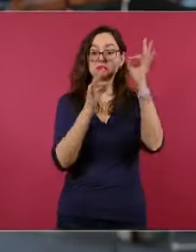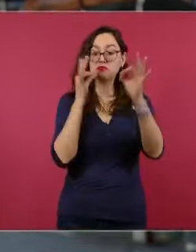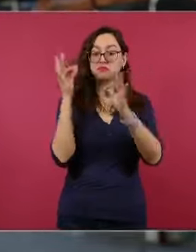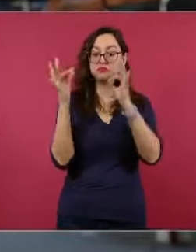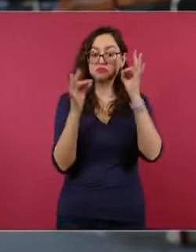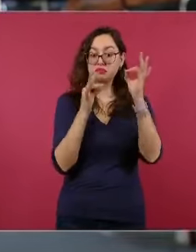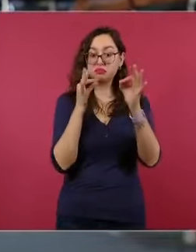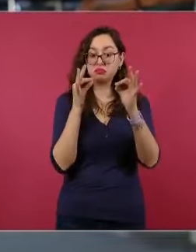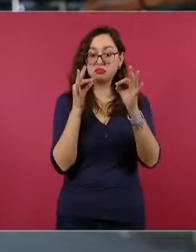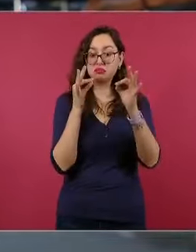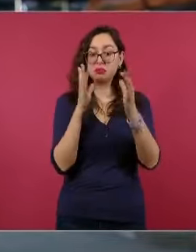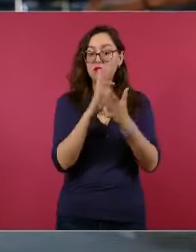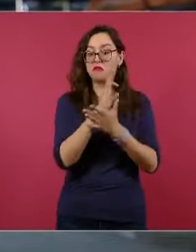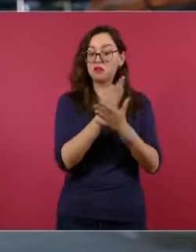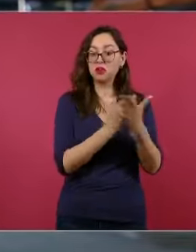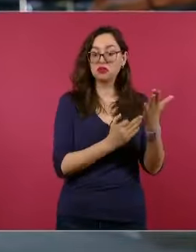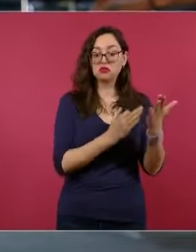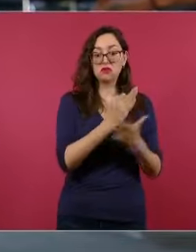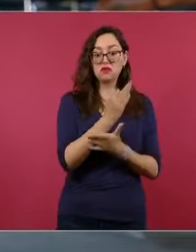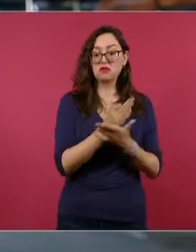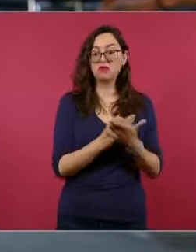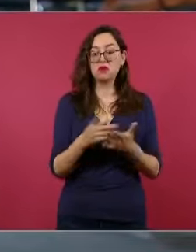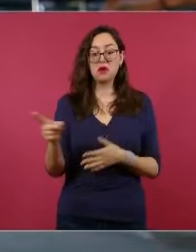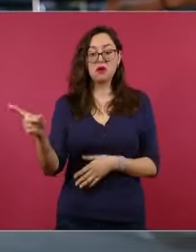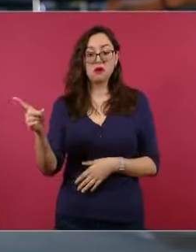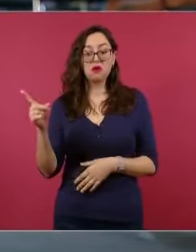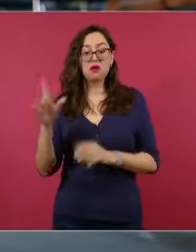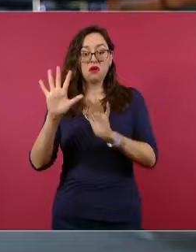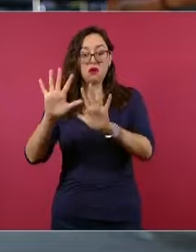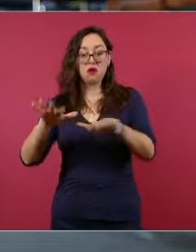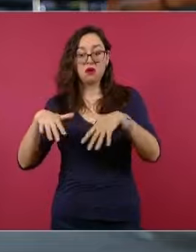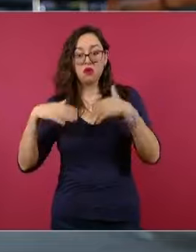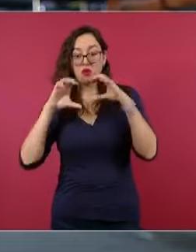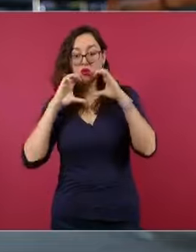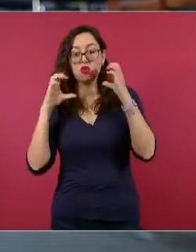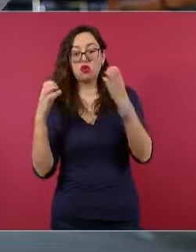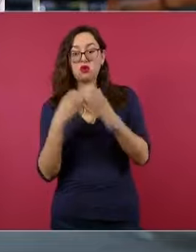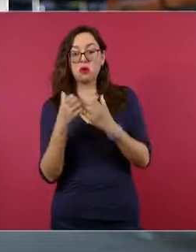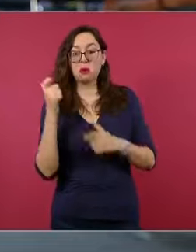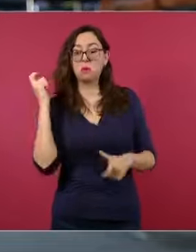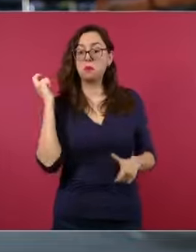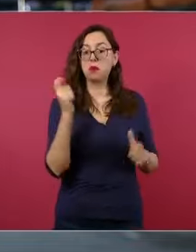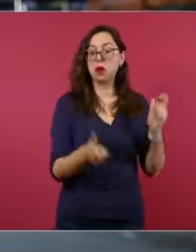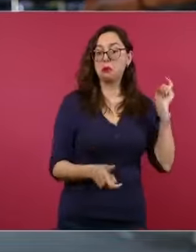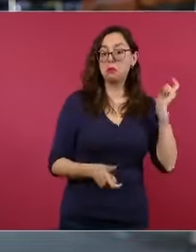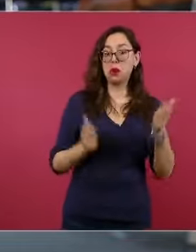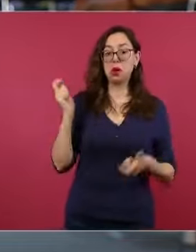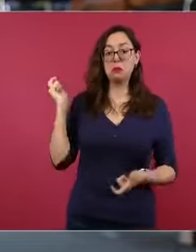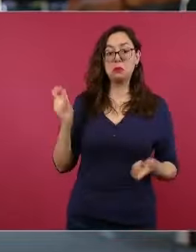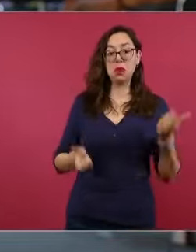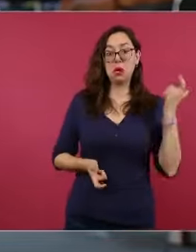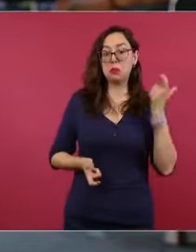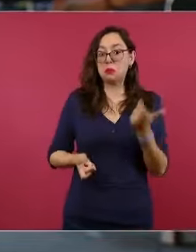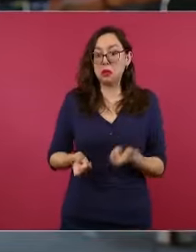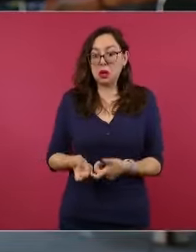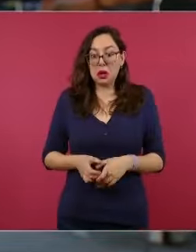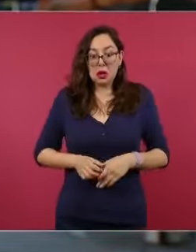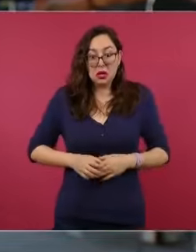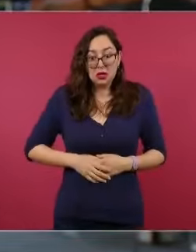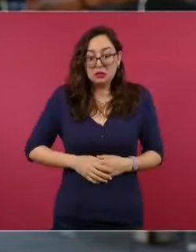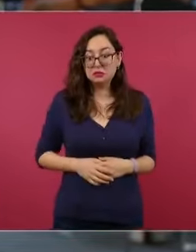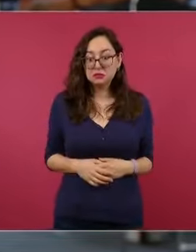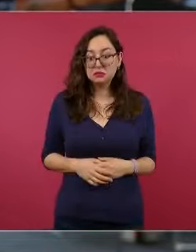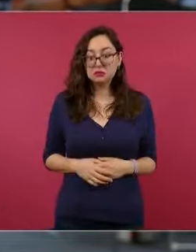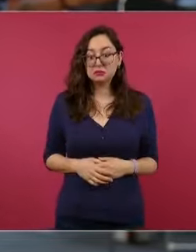las las facturas al congreso y decir esta fue para porque fui a tal parte O sea